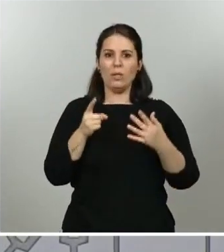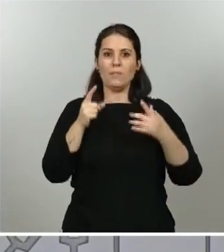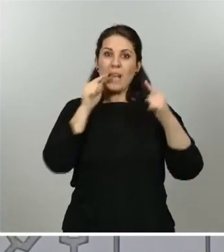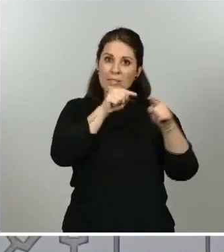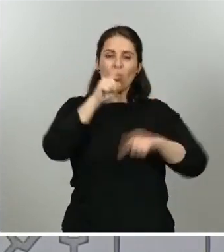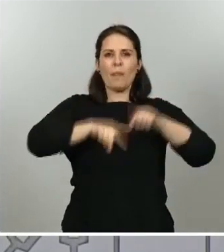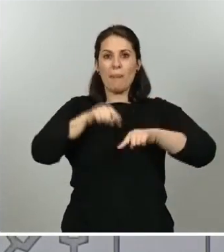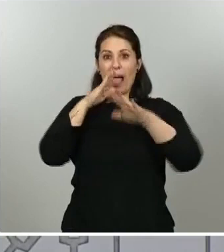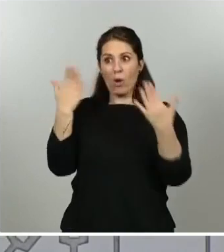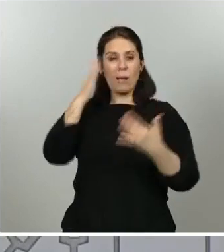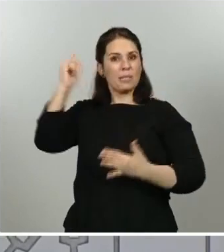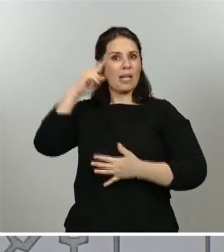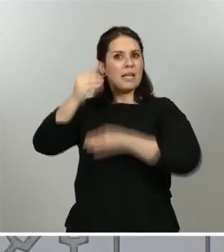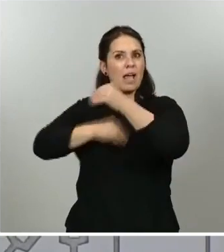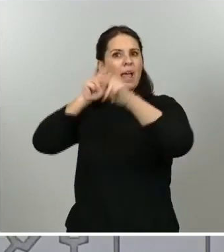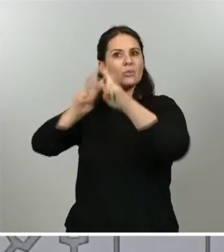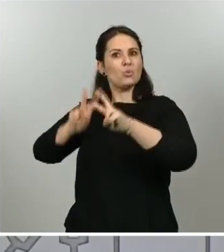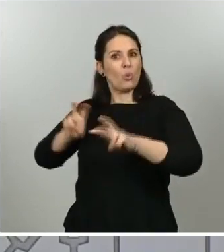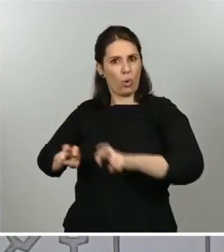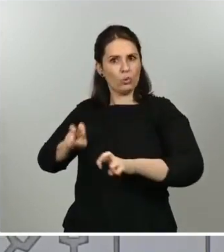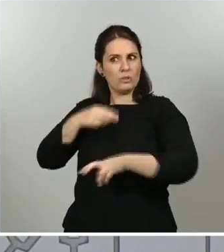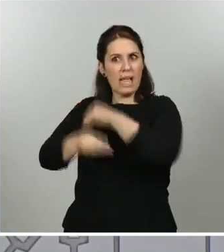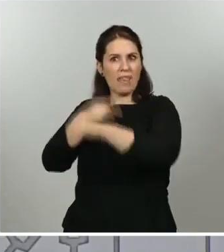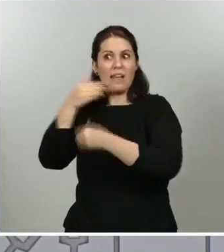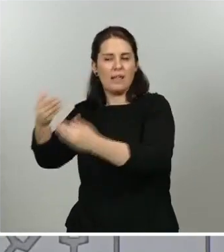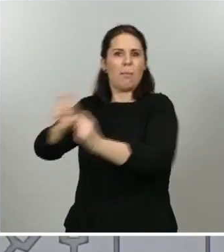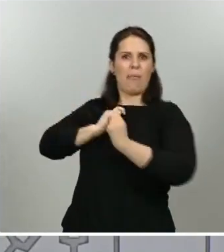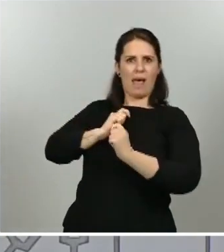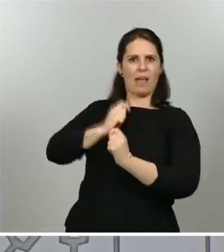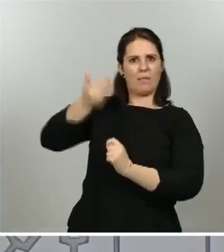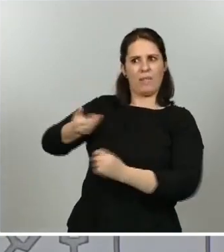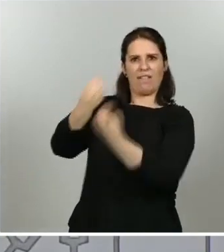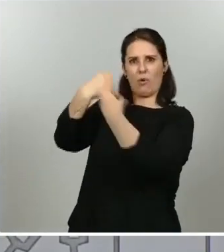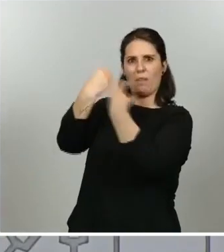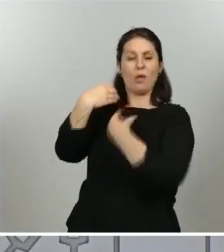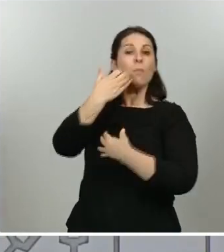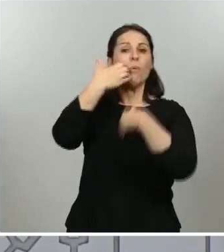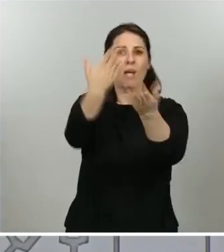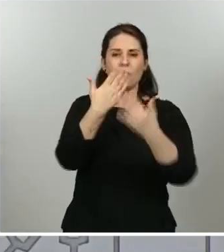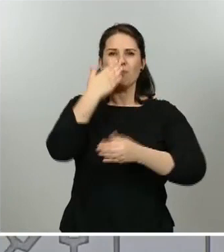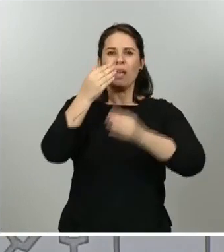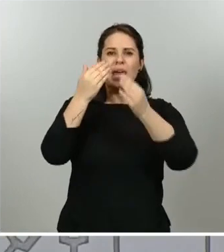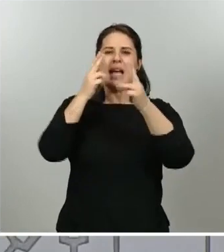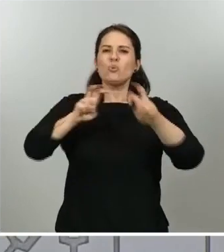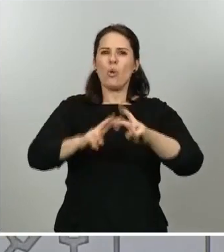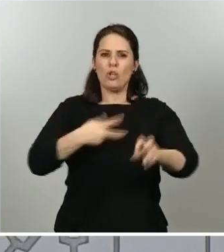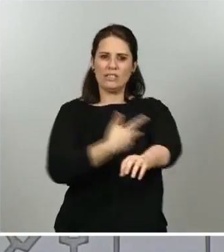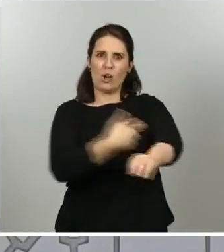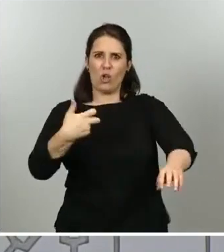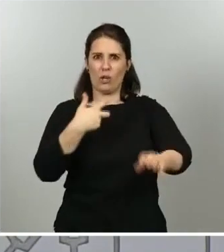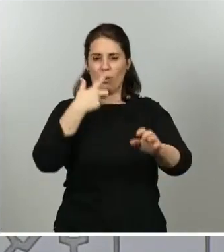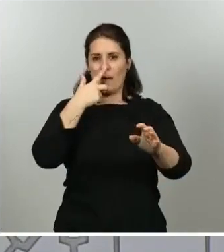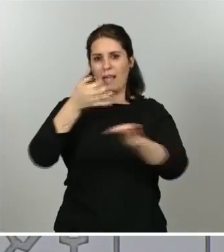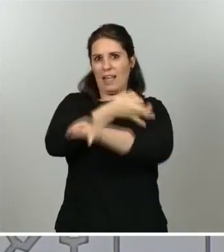llevando a cabo, como por ejemplo el estudio serológico de defensas contra el virus que se está haciendo ahora mismo en España y que en